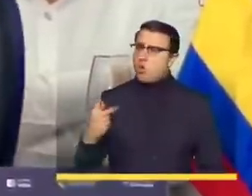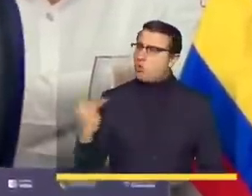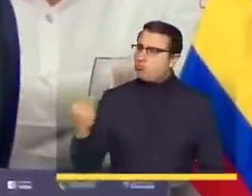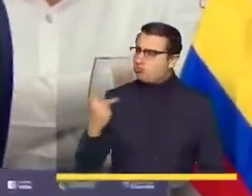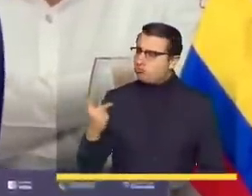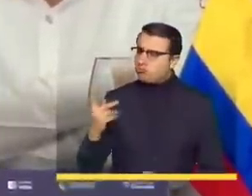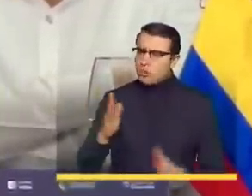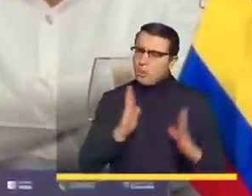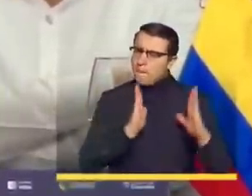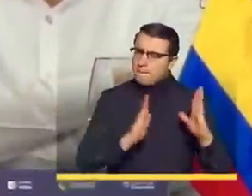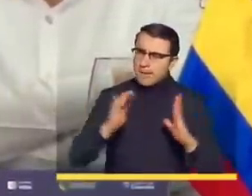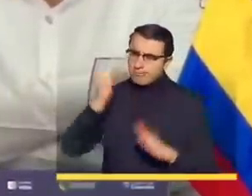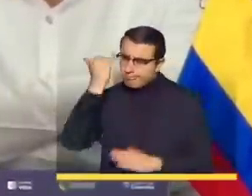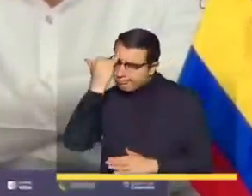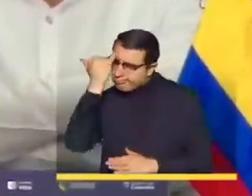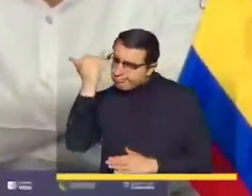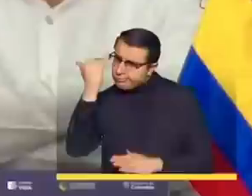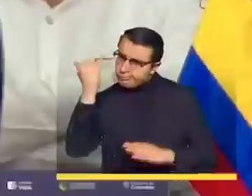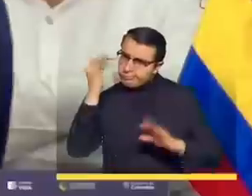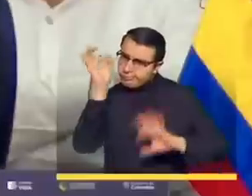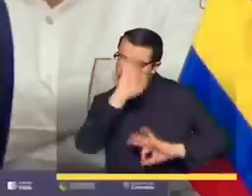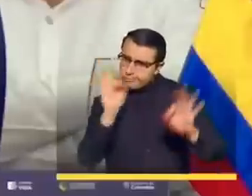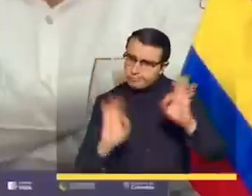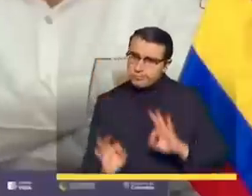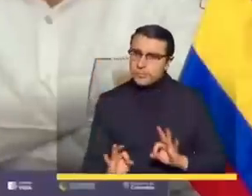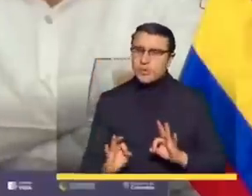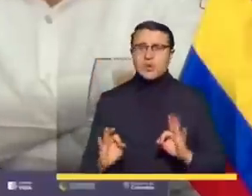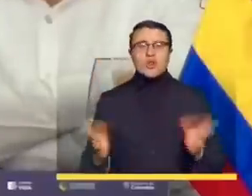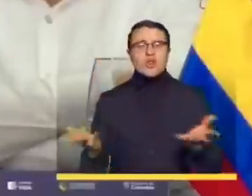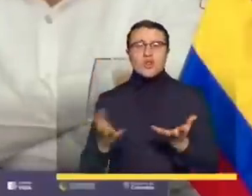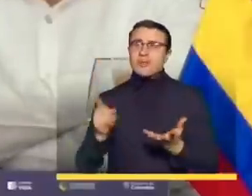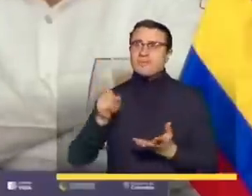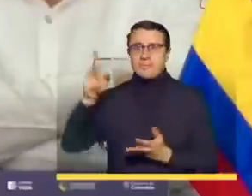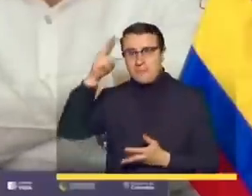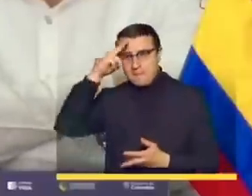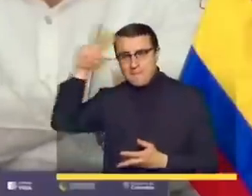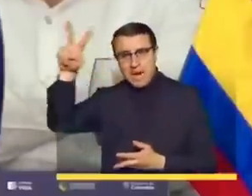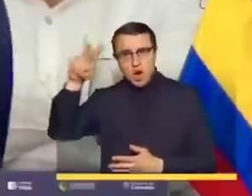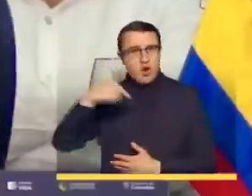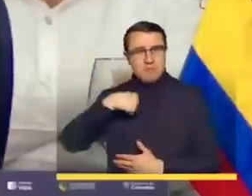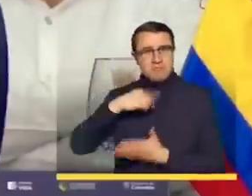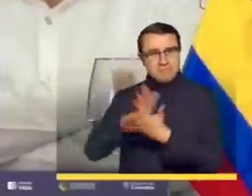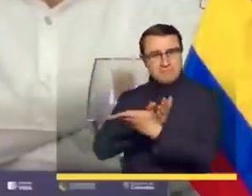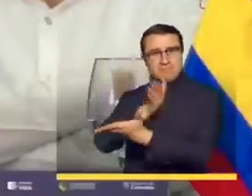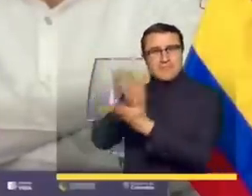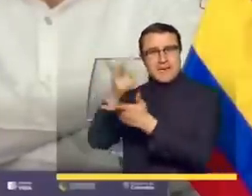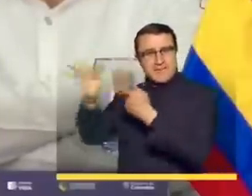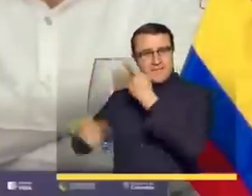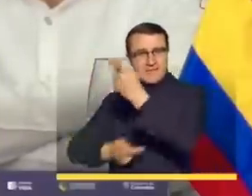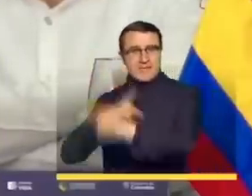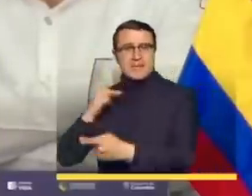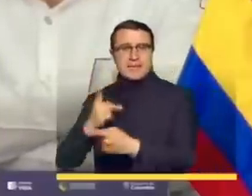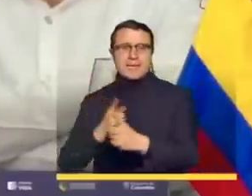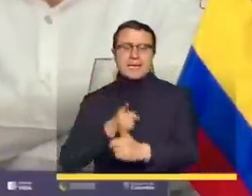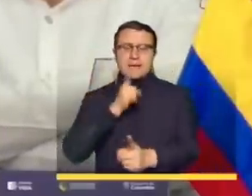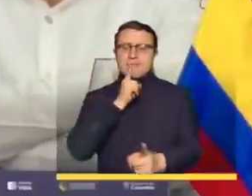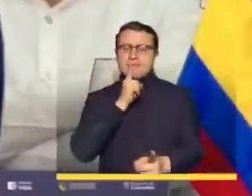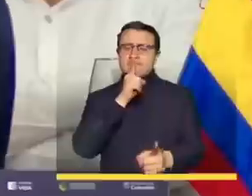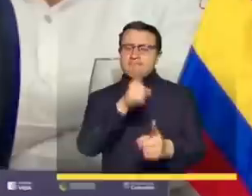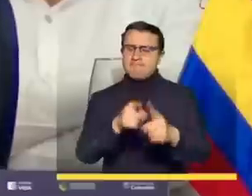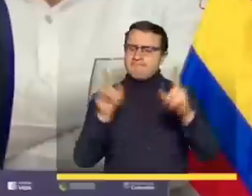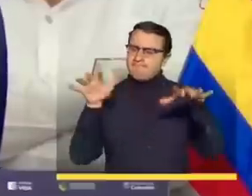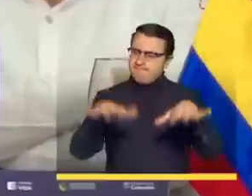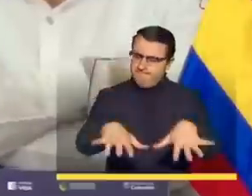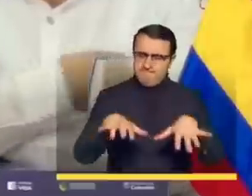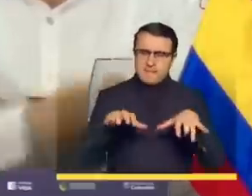planificamos un poco, ideamos en México, cuando fui allí en la visita, tiene un propósito.